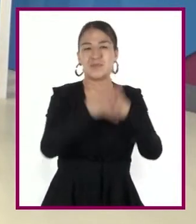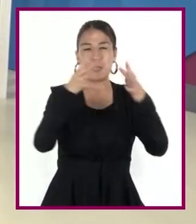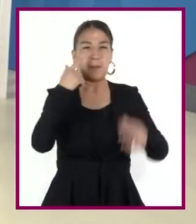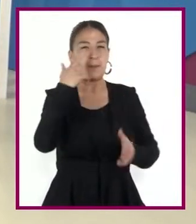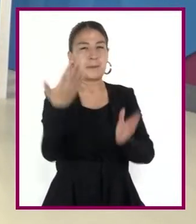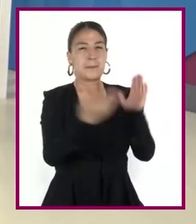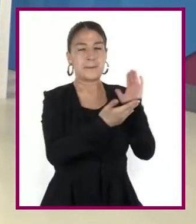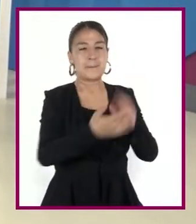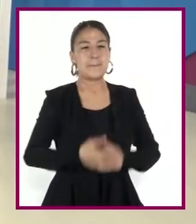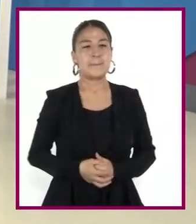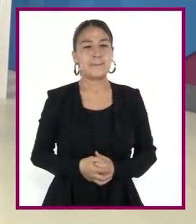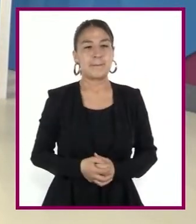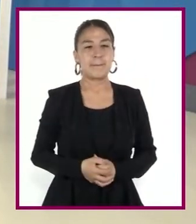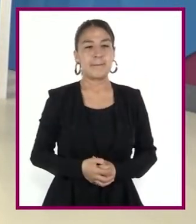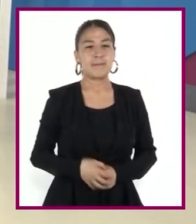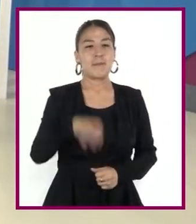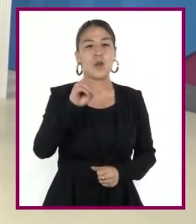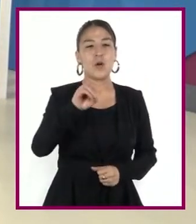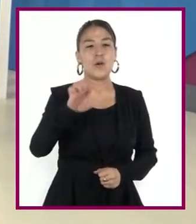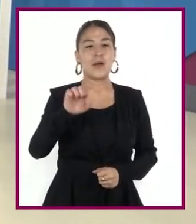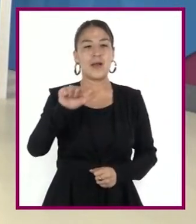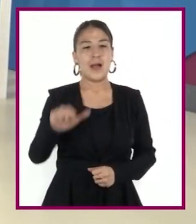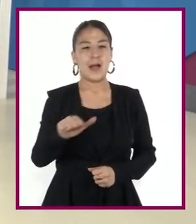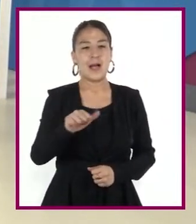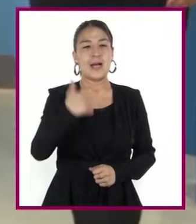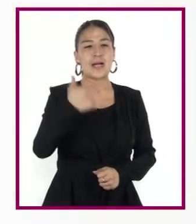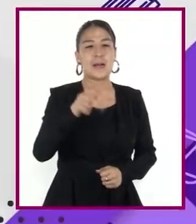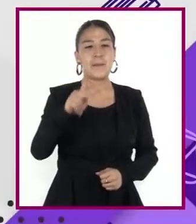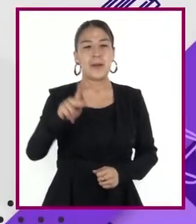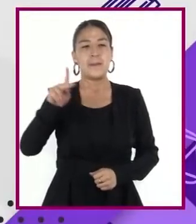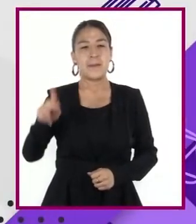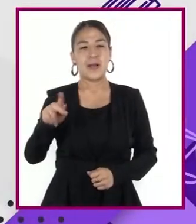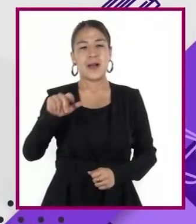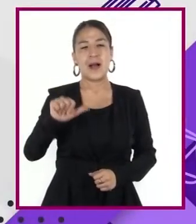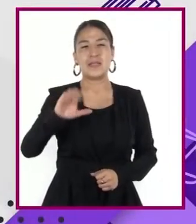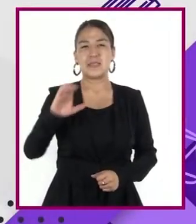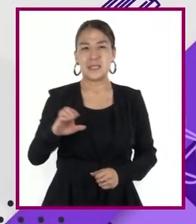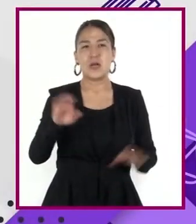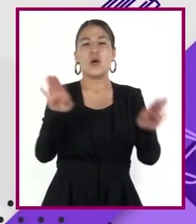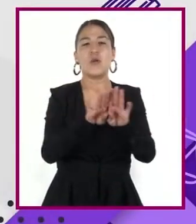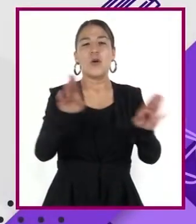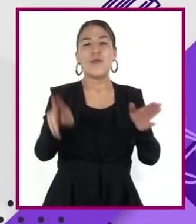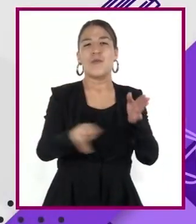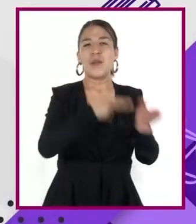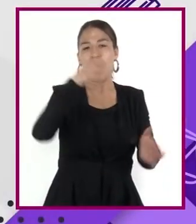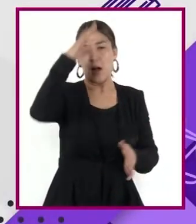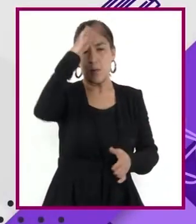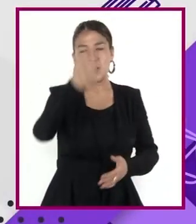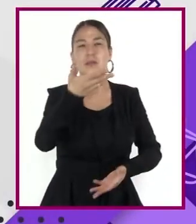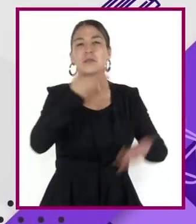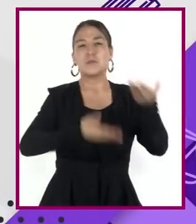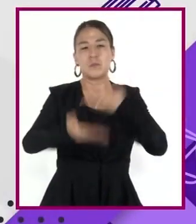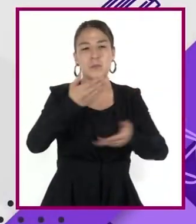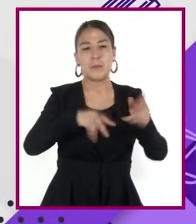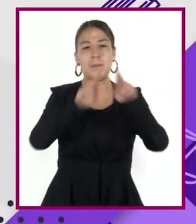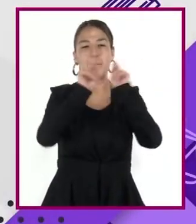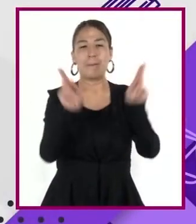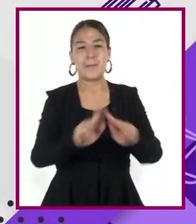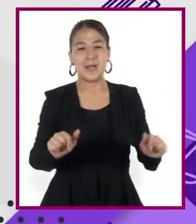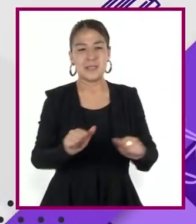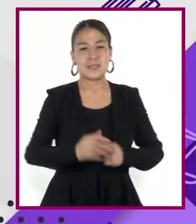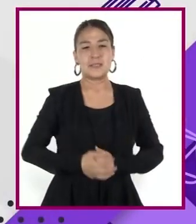Prestemos atención. OEA y GPPAC firman acuerdo para promover la convivencia